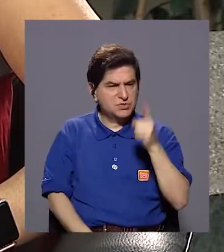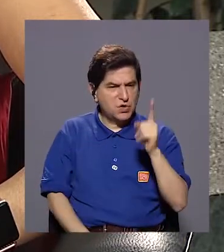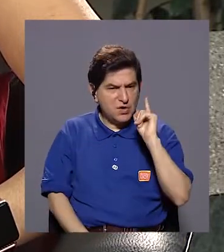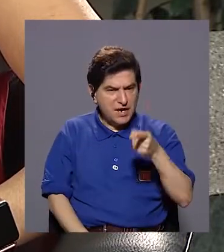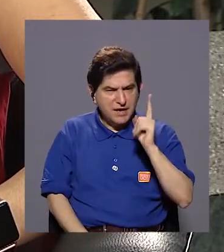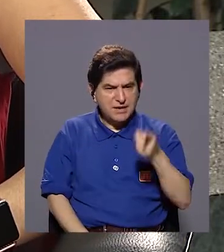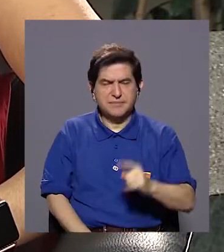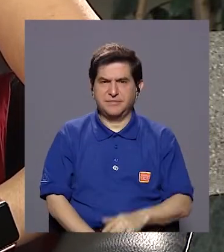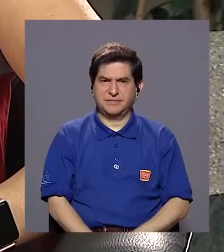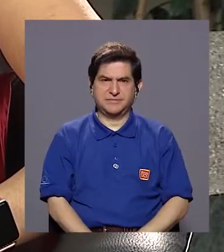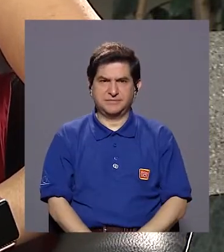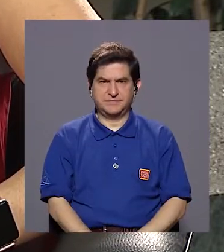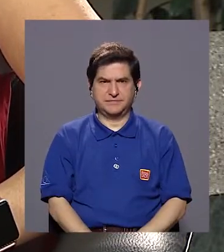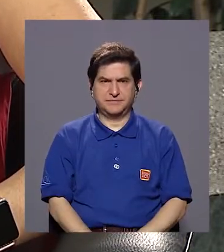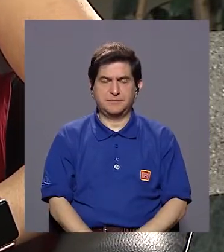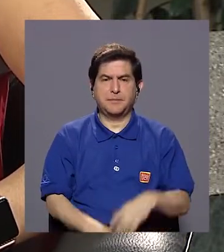intimida,